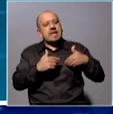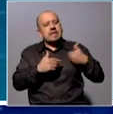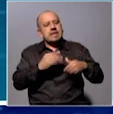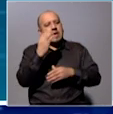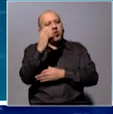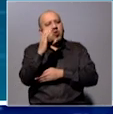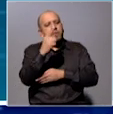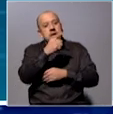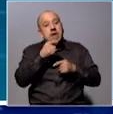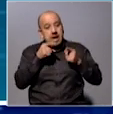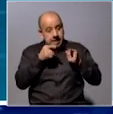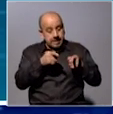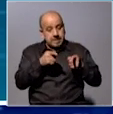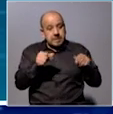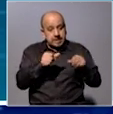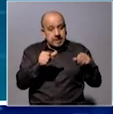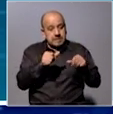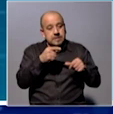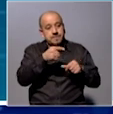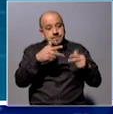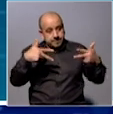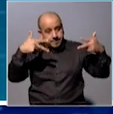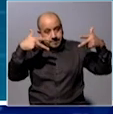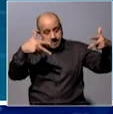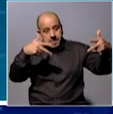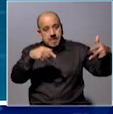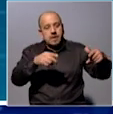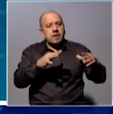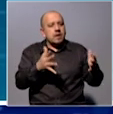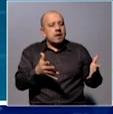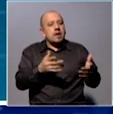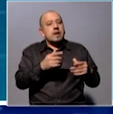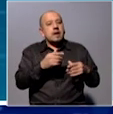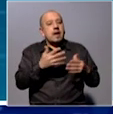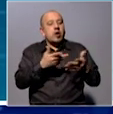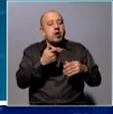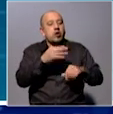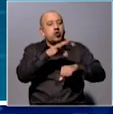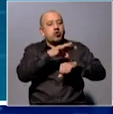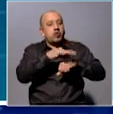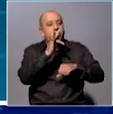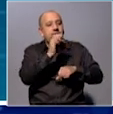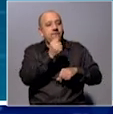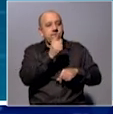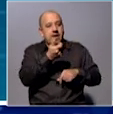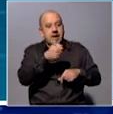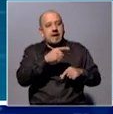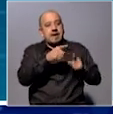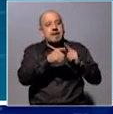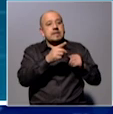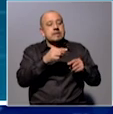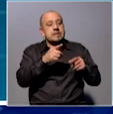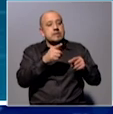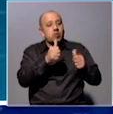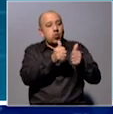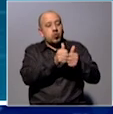Colombia, los lugares en los cuales se han registrado esas consultas. De paso cuento que Doctor Faga es una coproducción de Señal Colombia, un